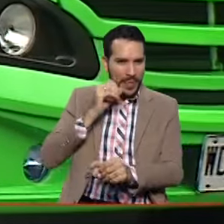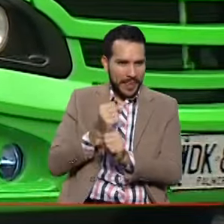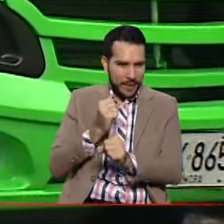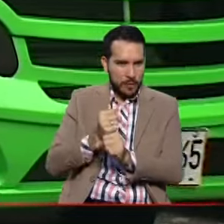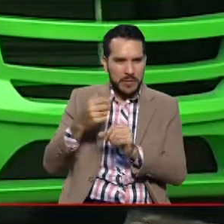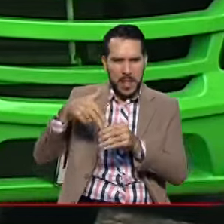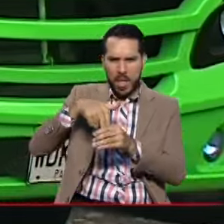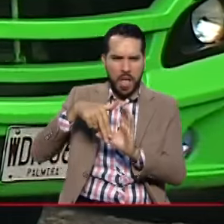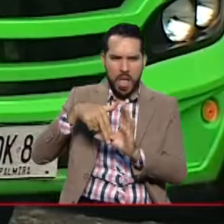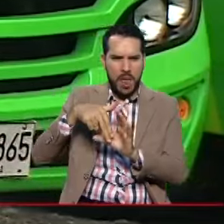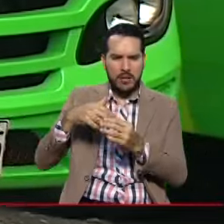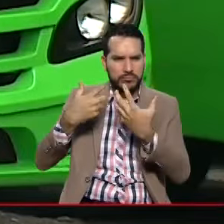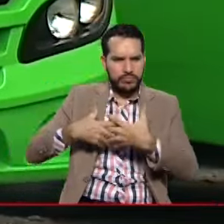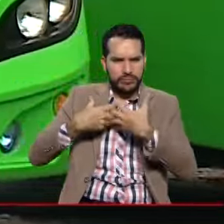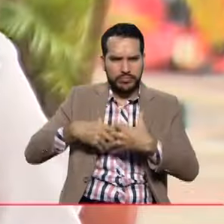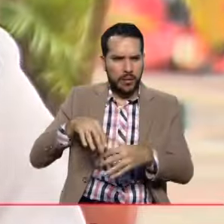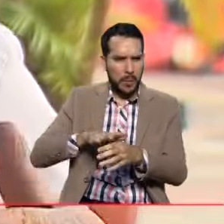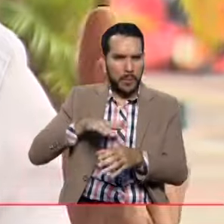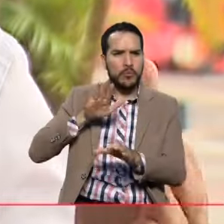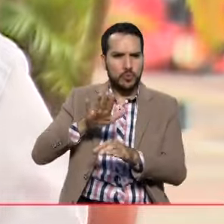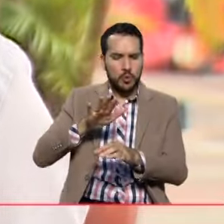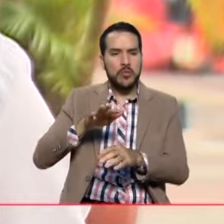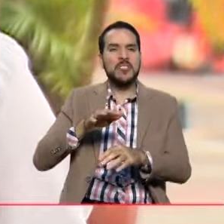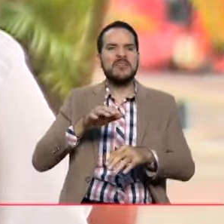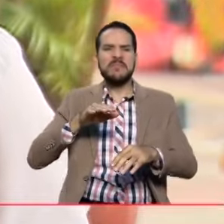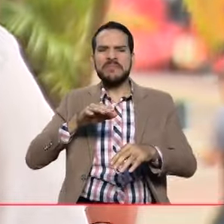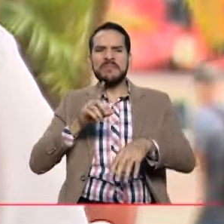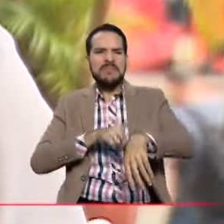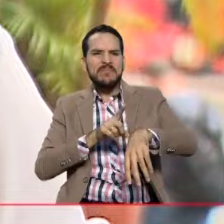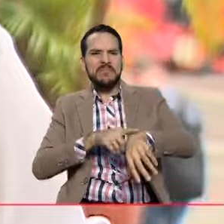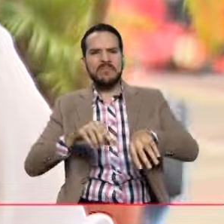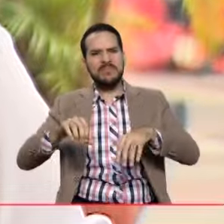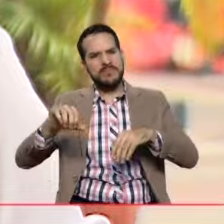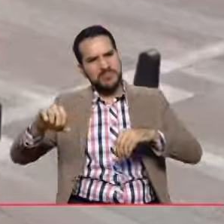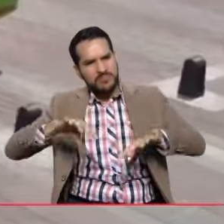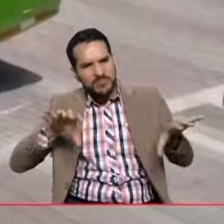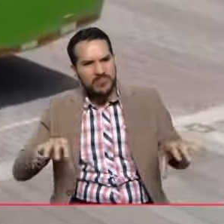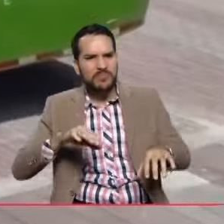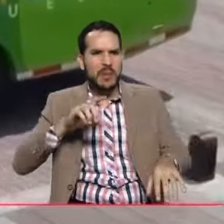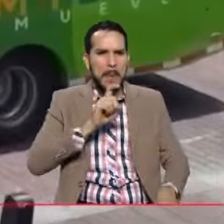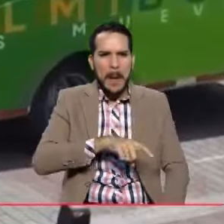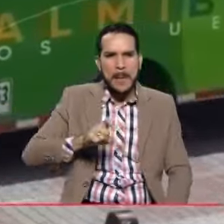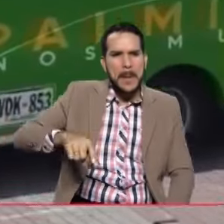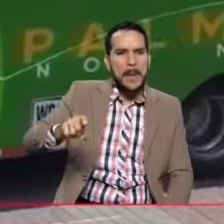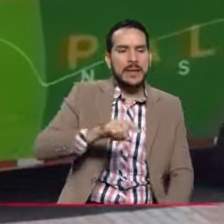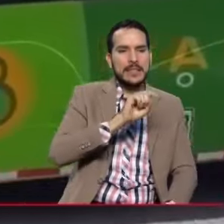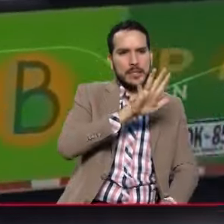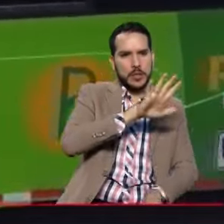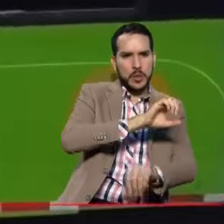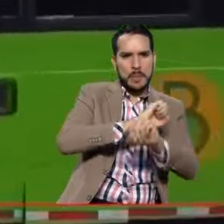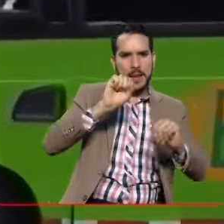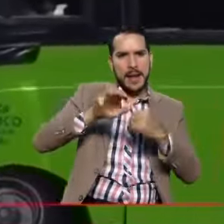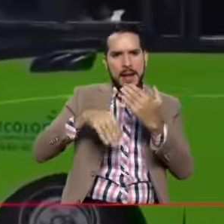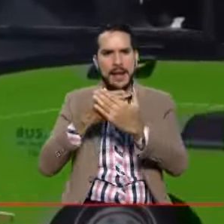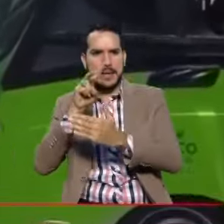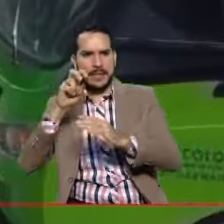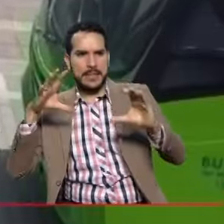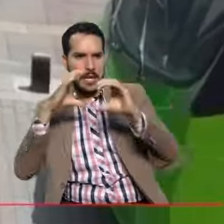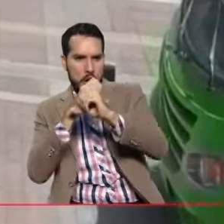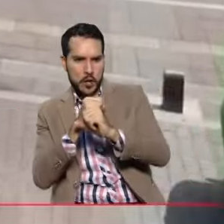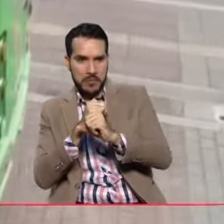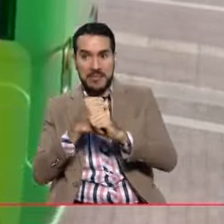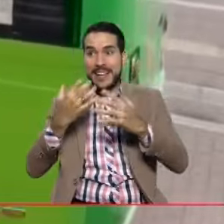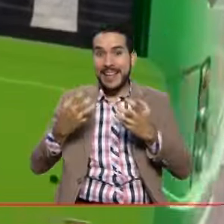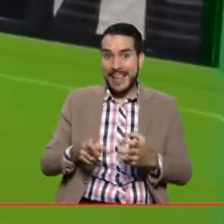cada una de esas rutas. Unas rutas que operarán entre las 5 de la mañana y las 7 de la noche. Se trata de una apuesta